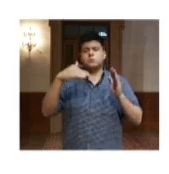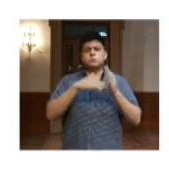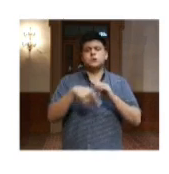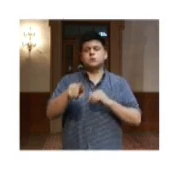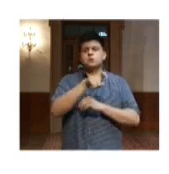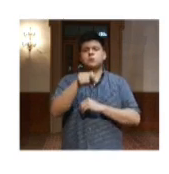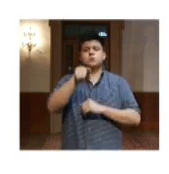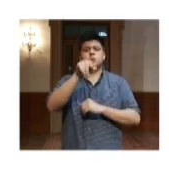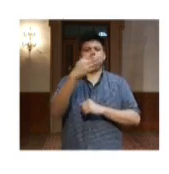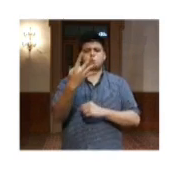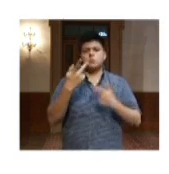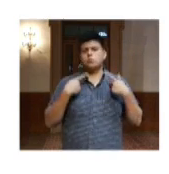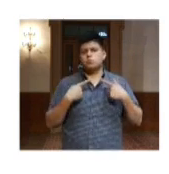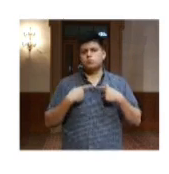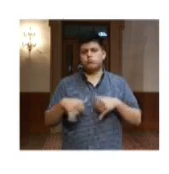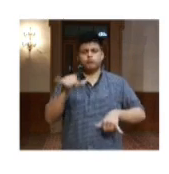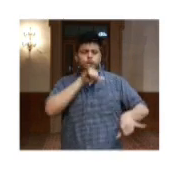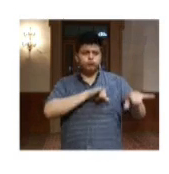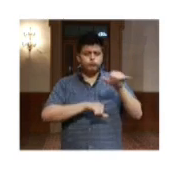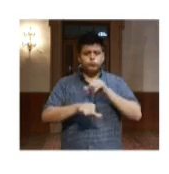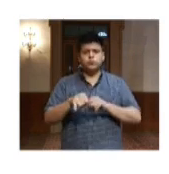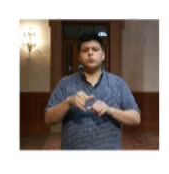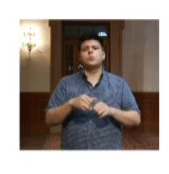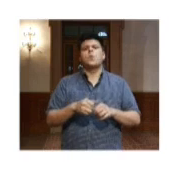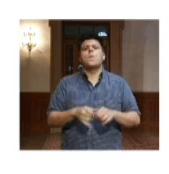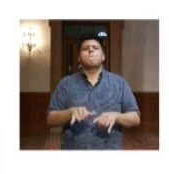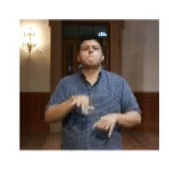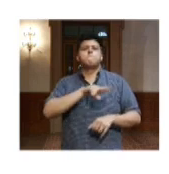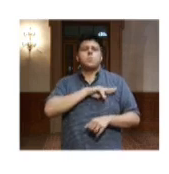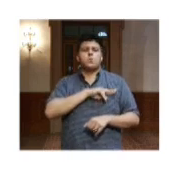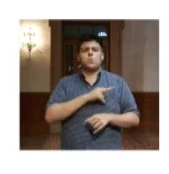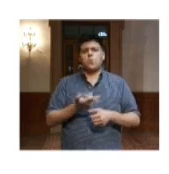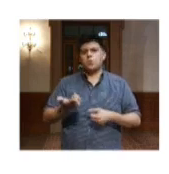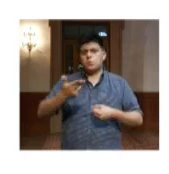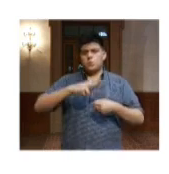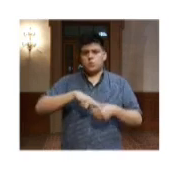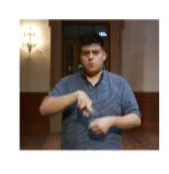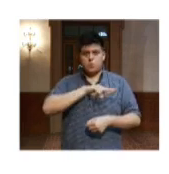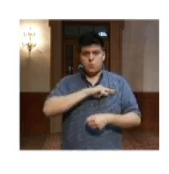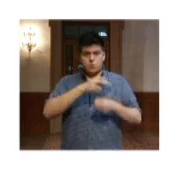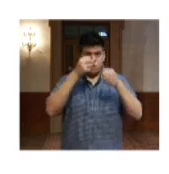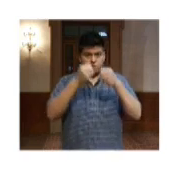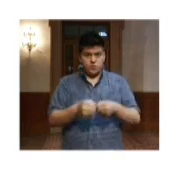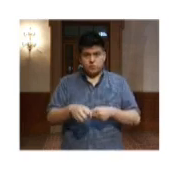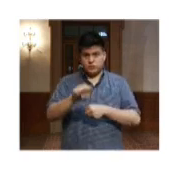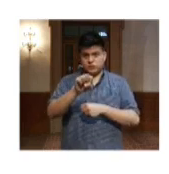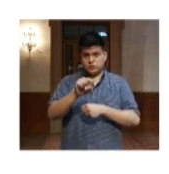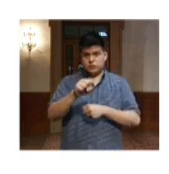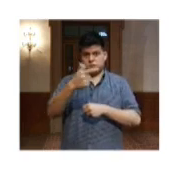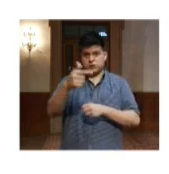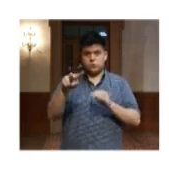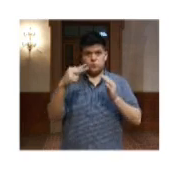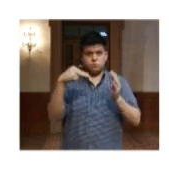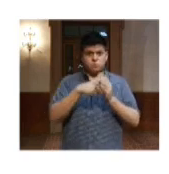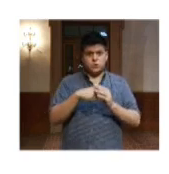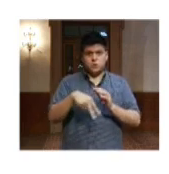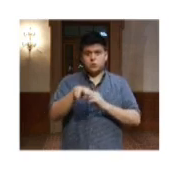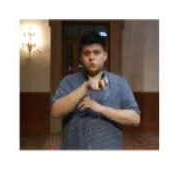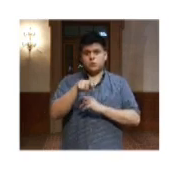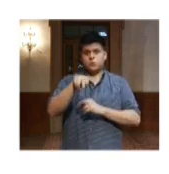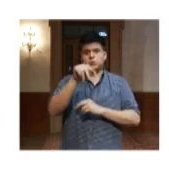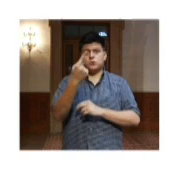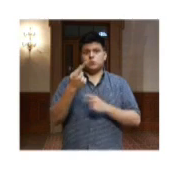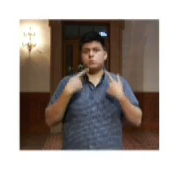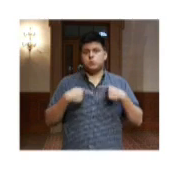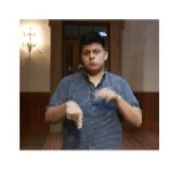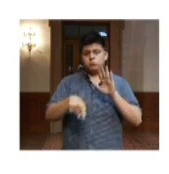6.174 casos de laboratorios privados. En hospitales privados confirmados 67 con 2.281 negativos, un